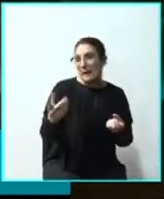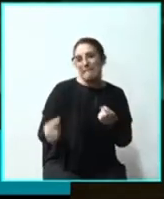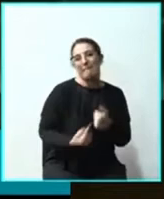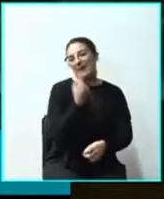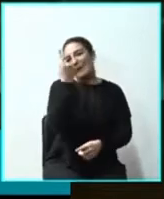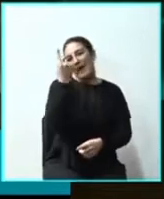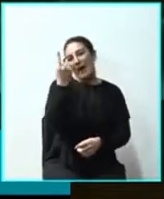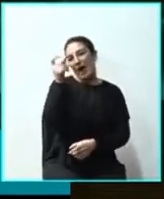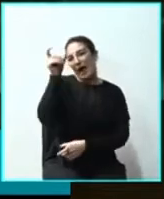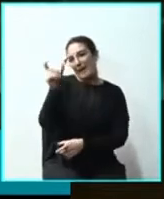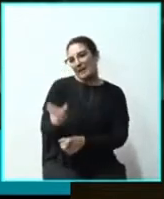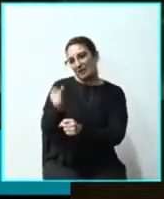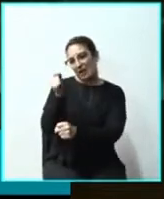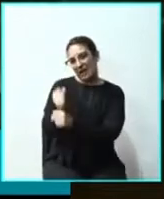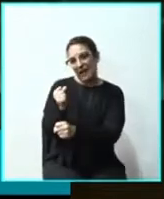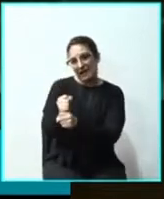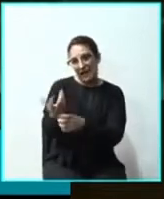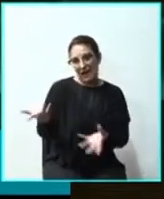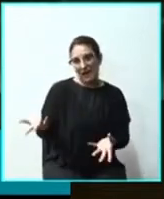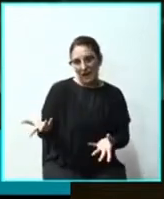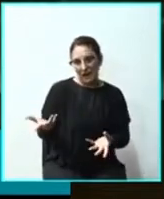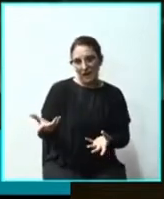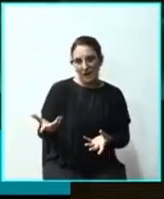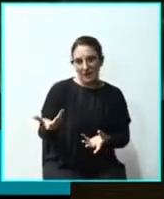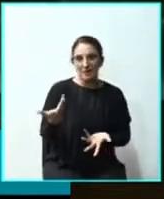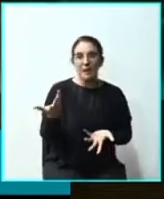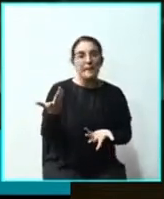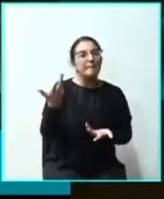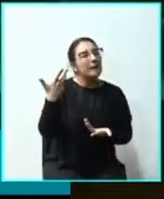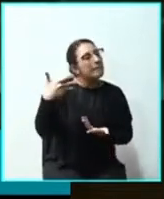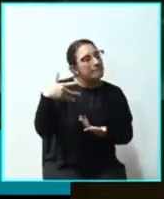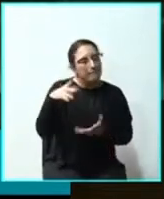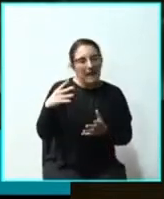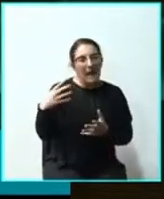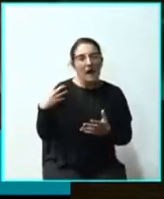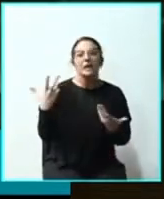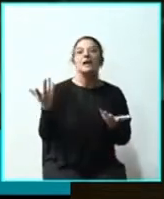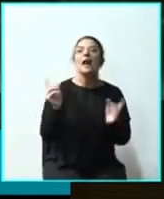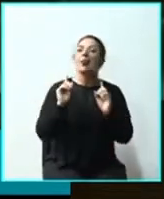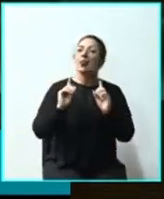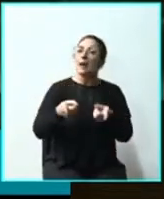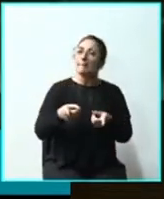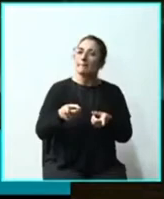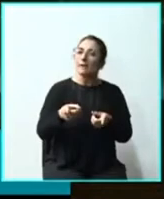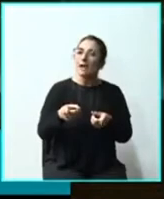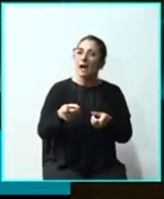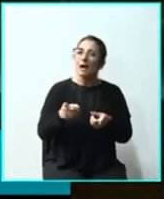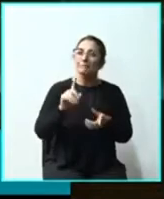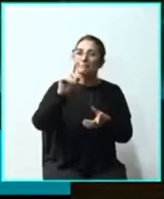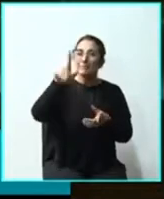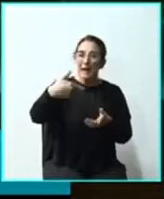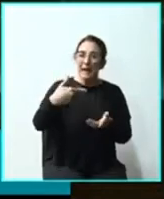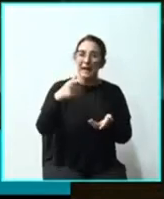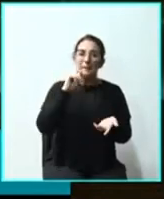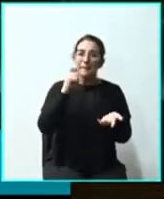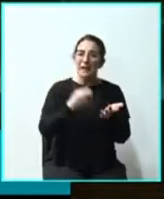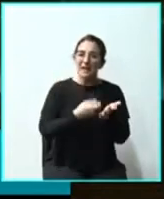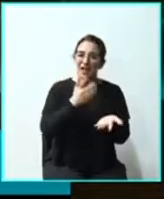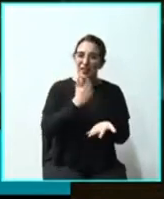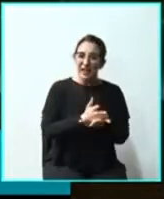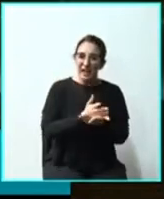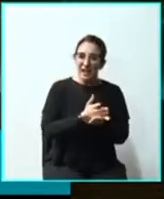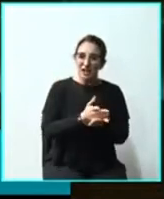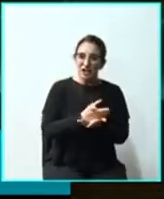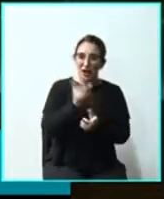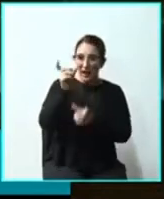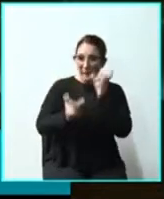trabajadores, entonces así. Pero de una manera más general, afecta también los derechos individuales de los ciudadanos. Y